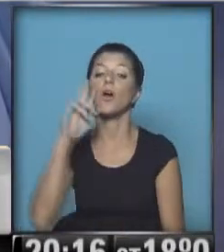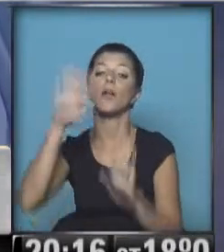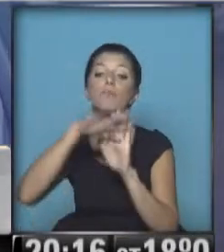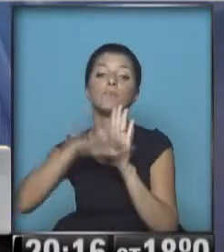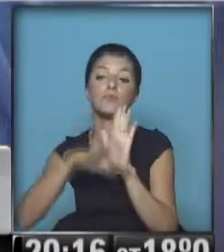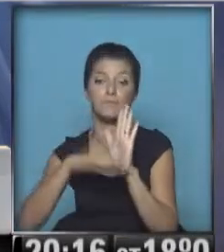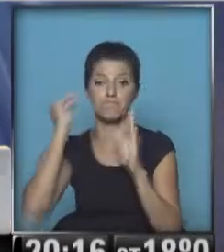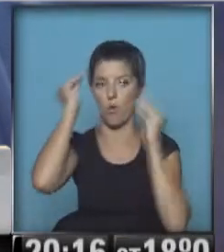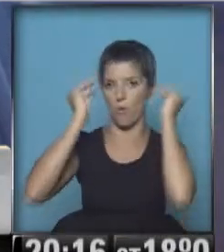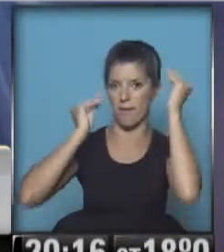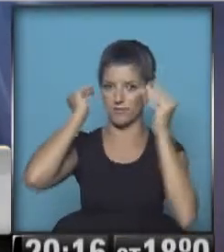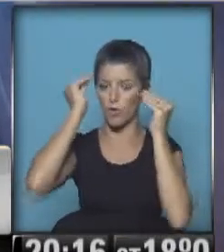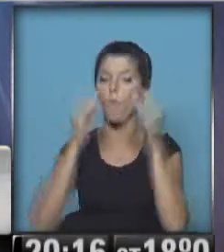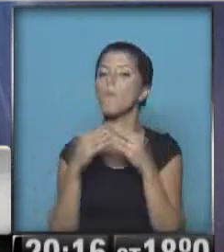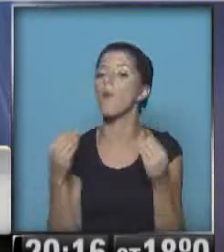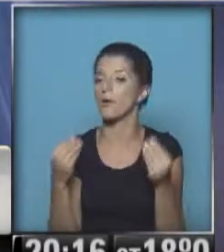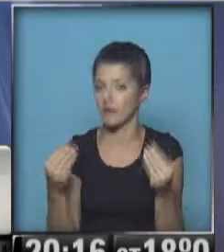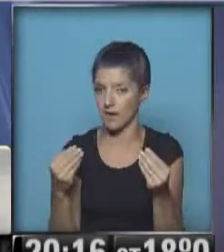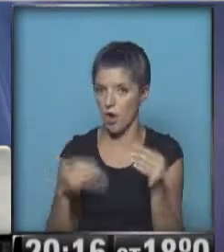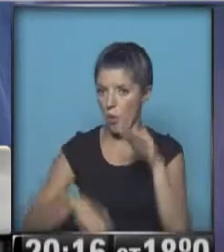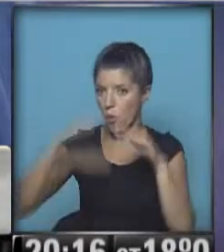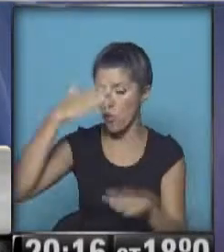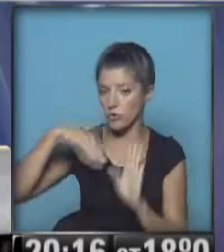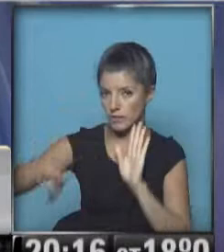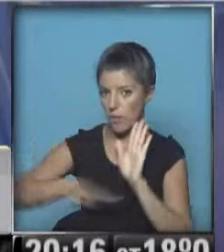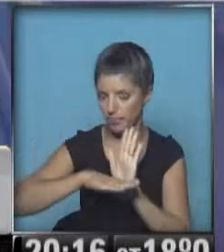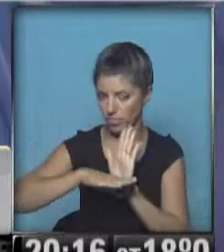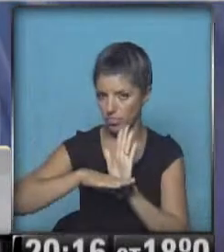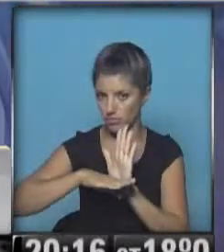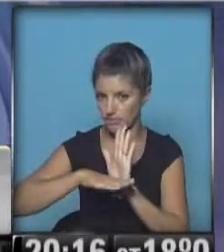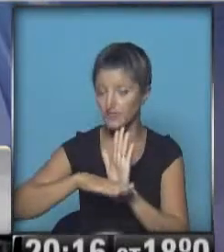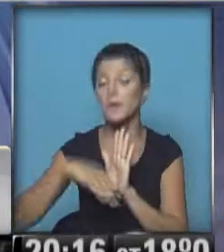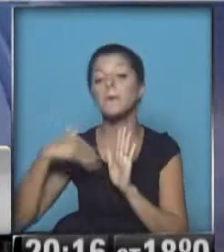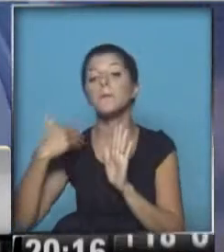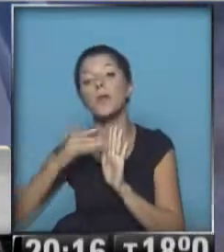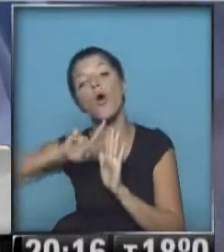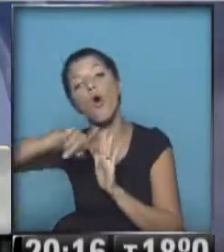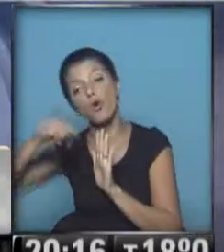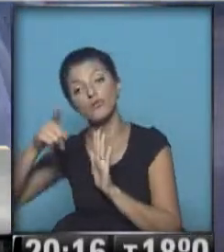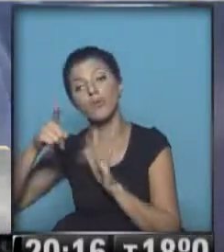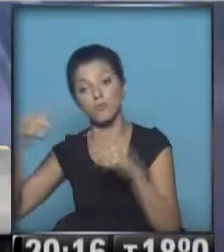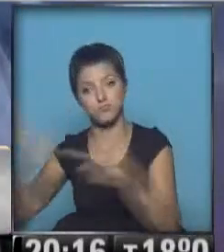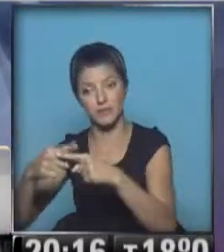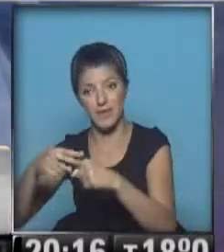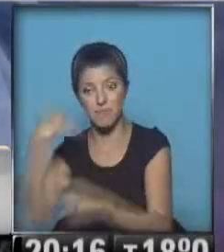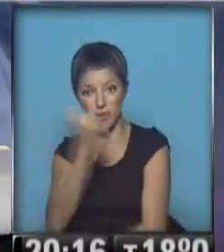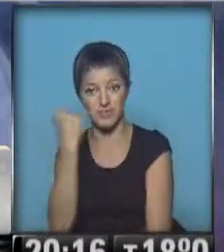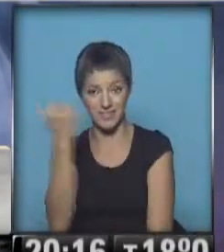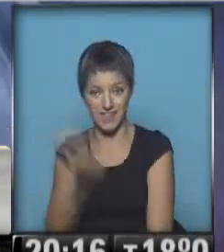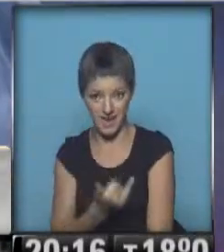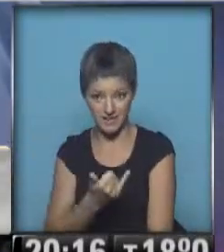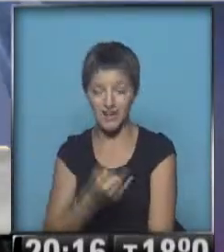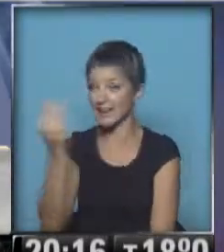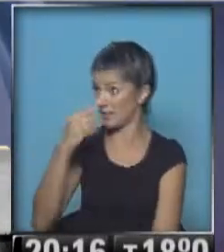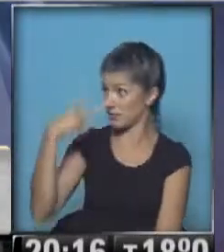y se preocupa porque está en el fondo de la tabla. Pero tiene otro compromiso muy importante. El sábado.